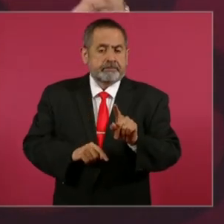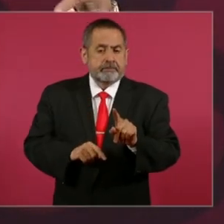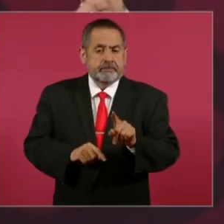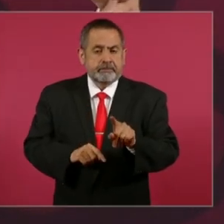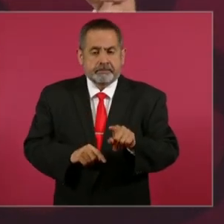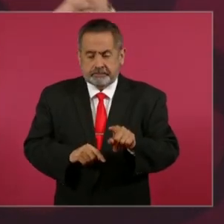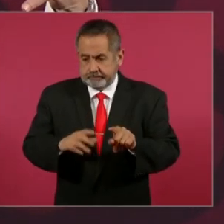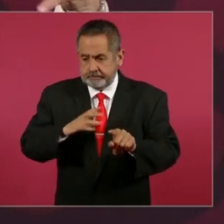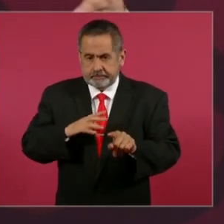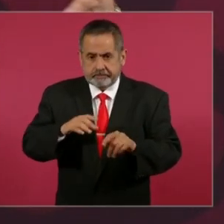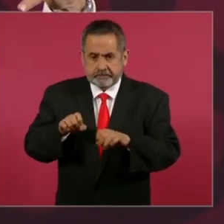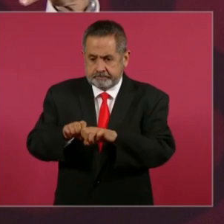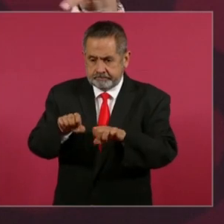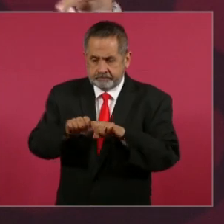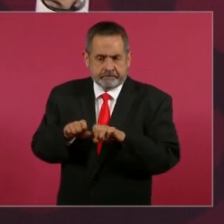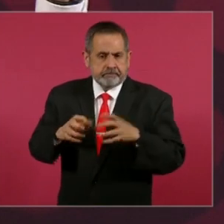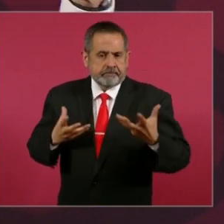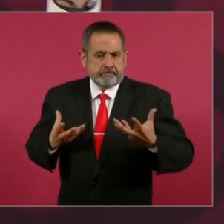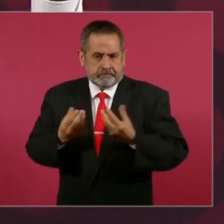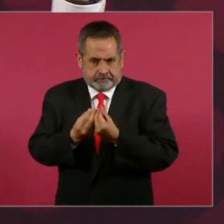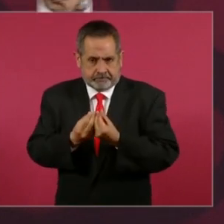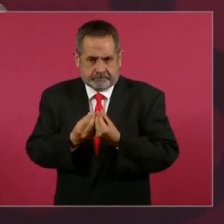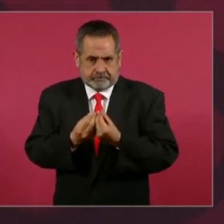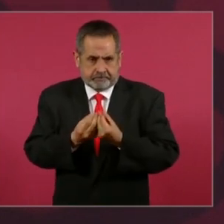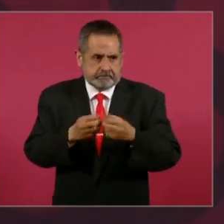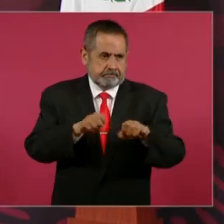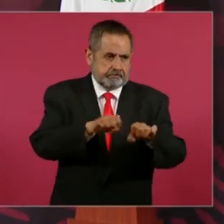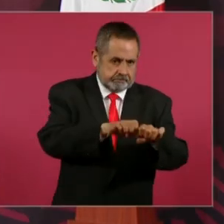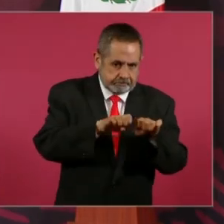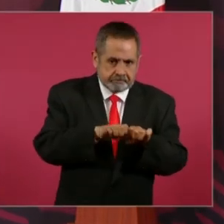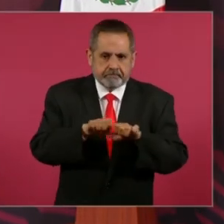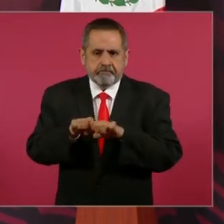hay un equipo conjunto de trabajo.